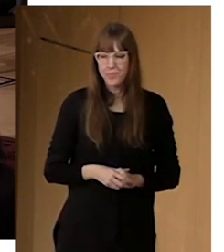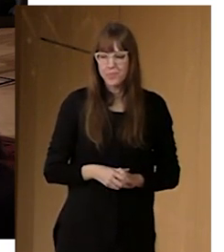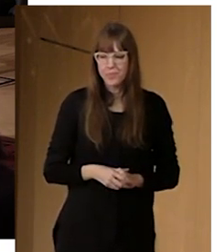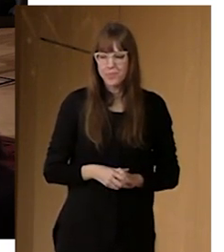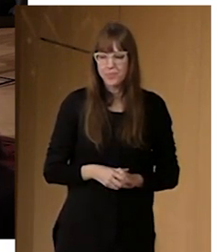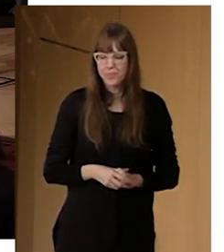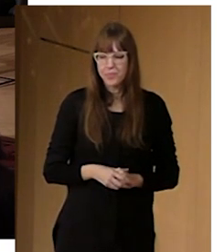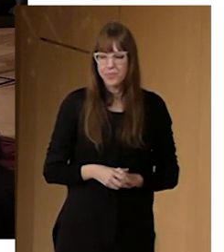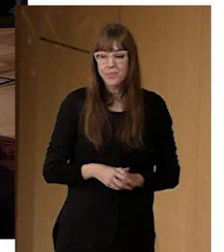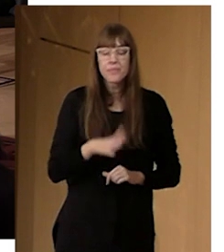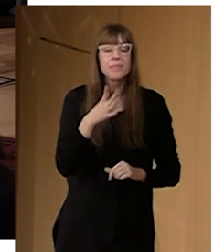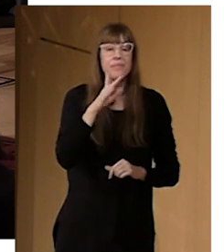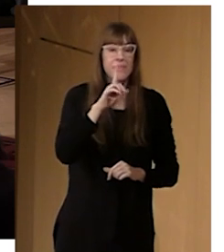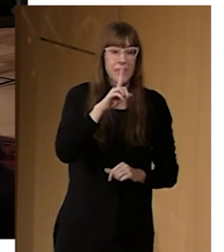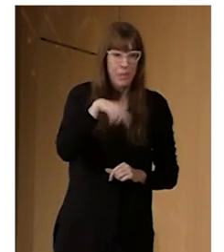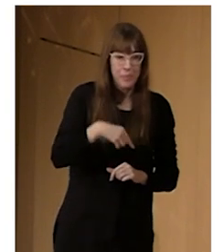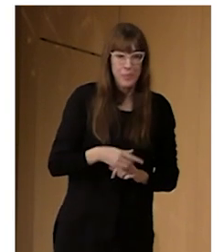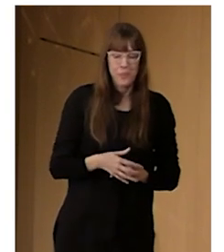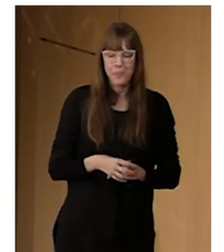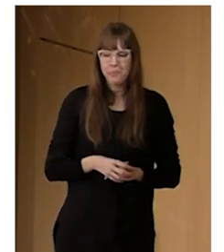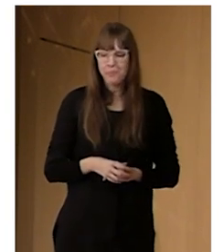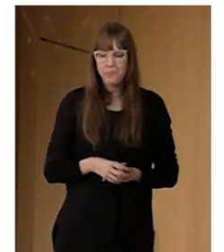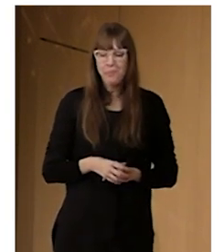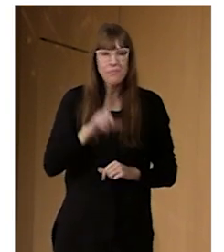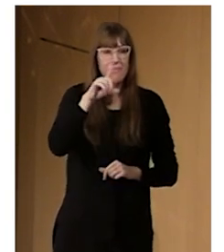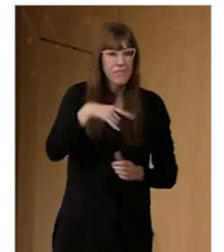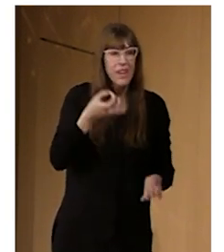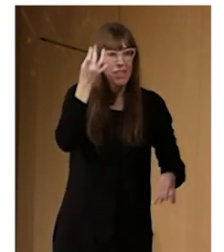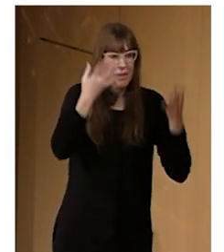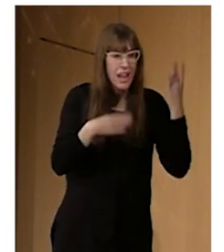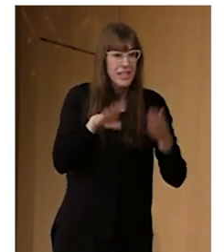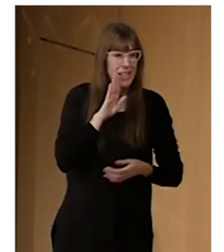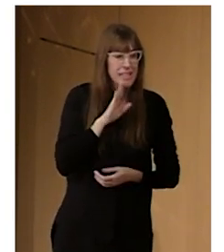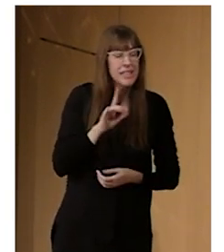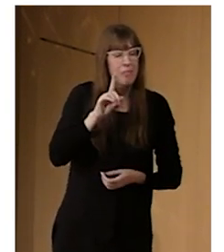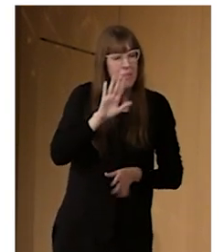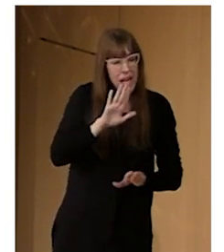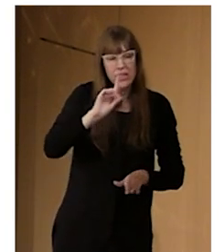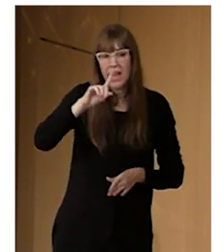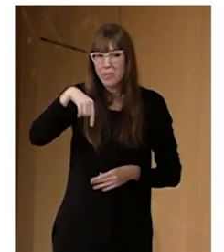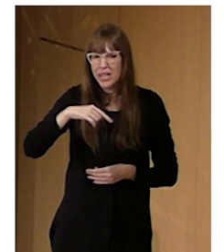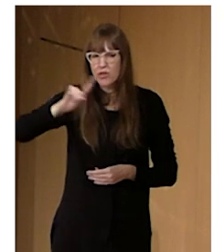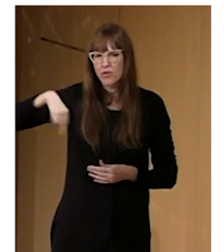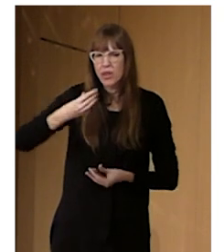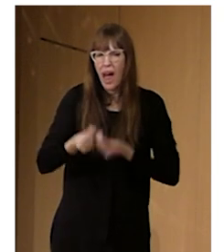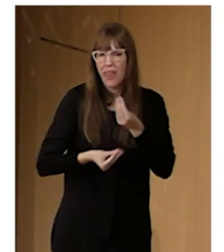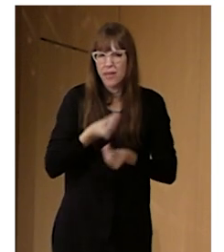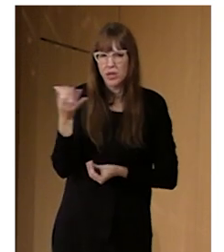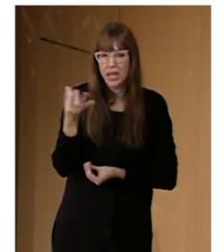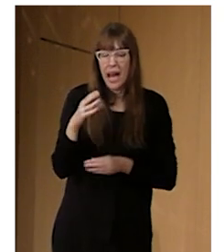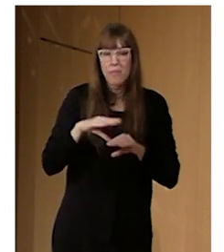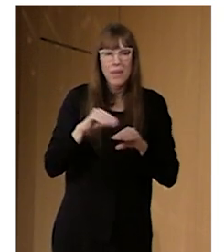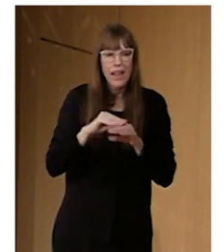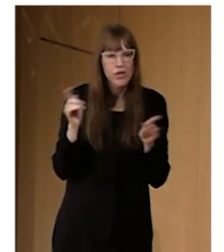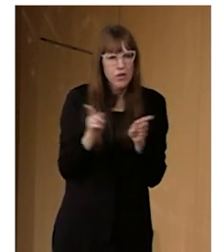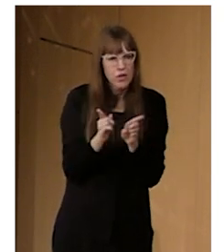información además de Estas actividades eh hacemos vídeos cortos para